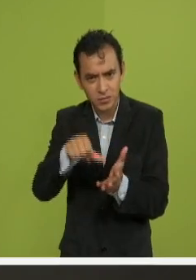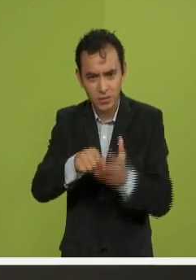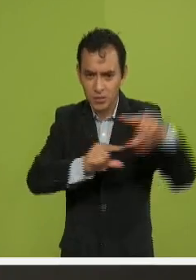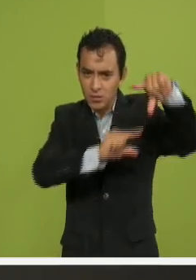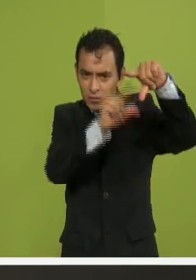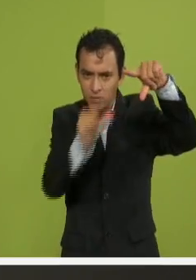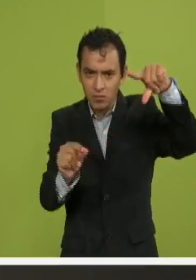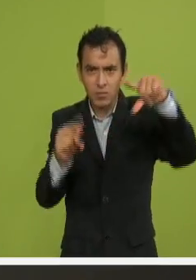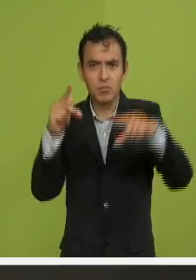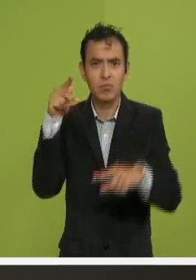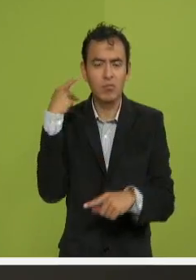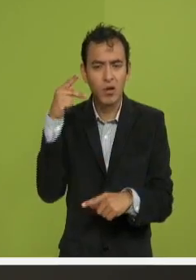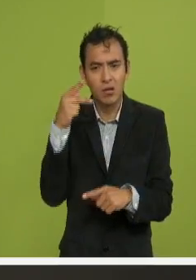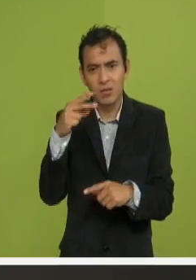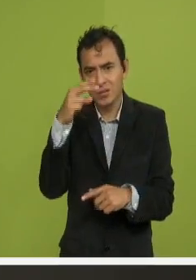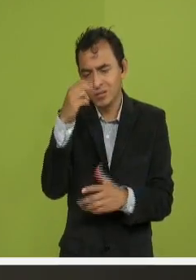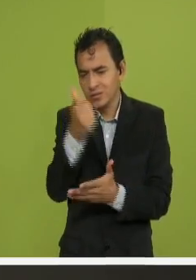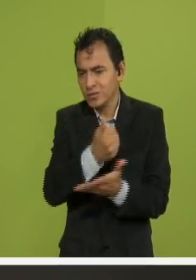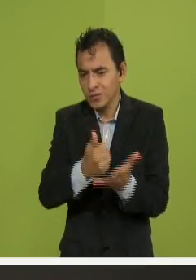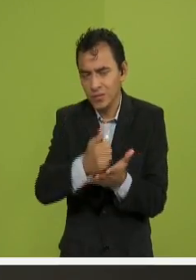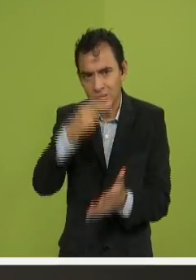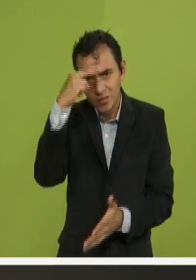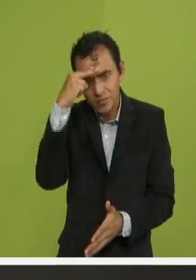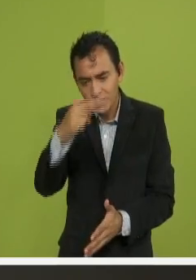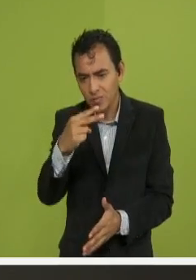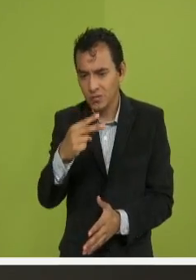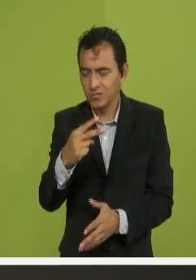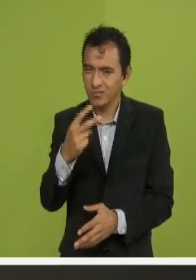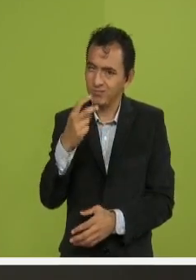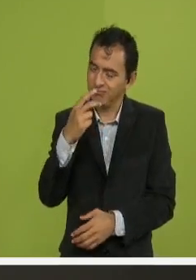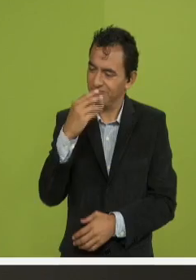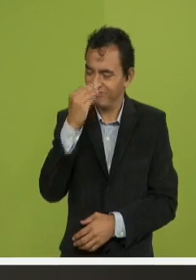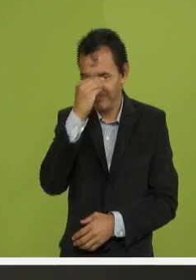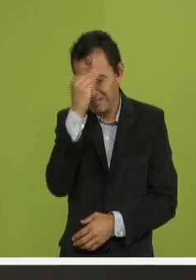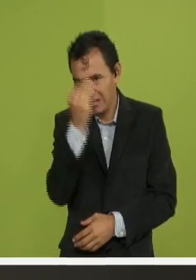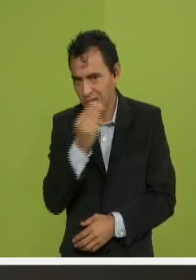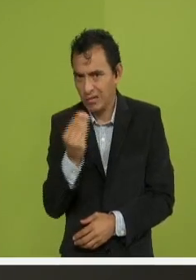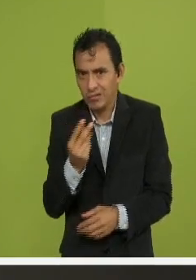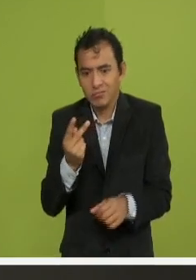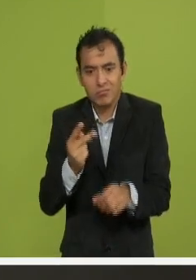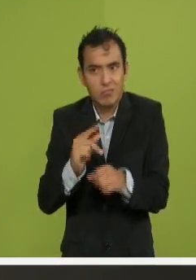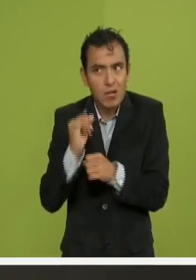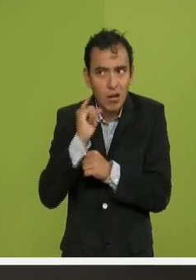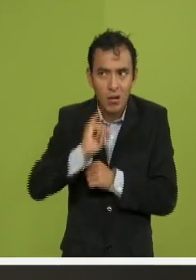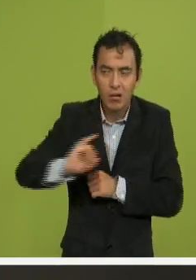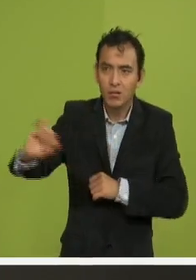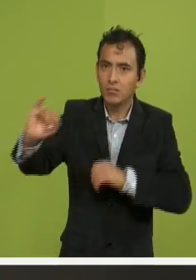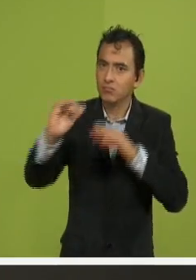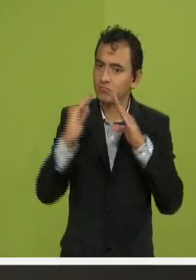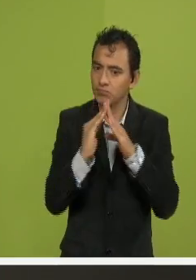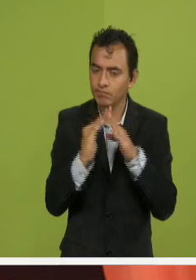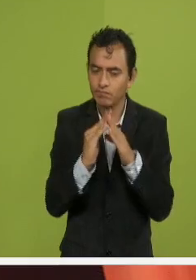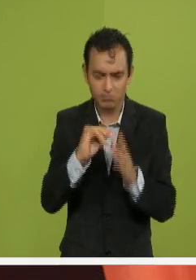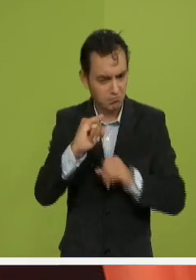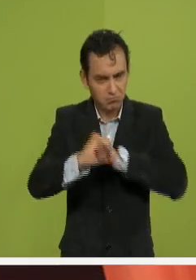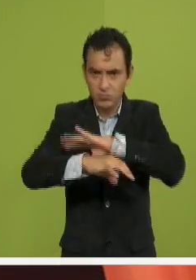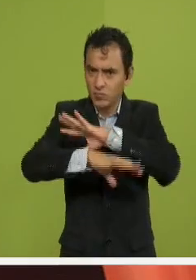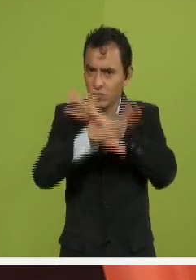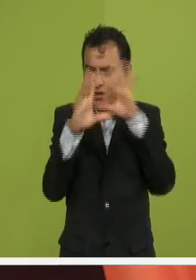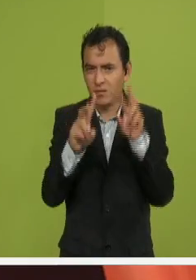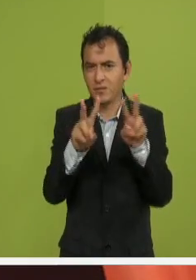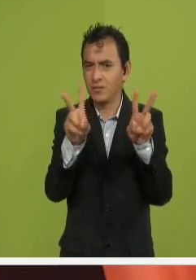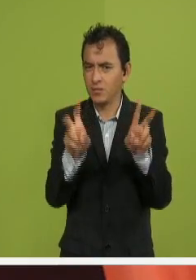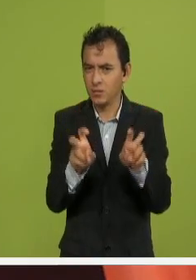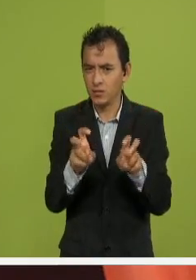Puebla, en la Ciudad de México, entre otros más. Y esto es todavía terrible, porque entonces están mucho más lejos de casa, ¿no? Sí, sí, definitivamente. El